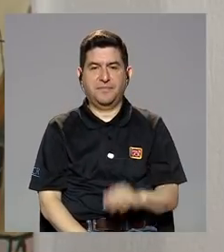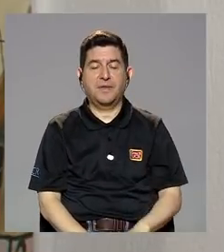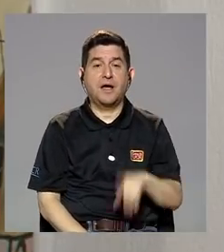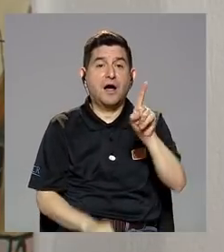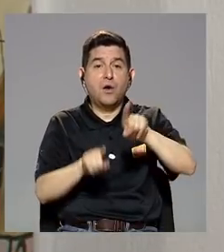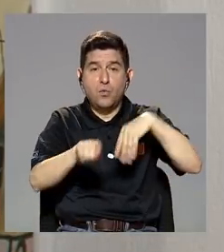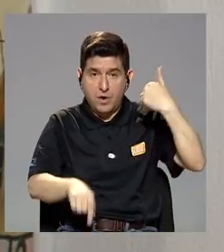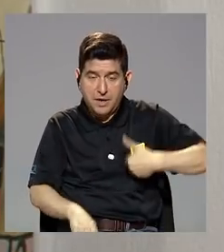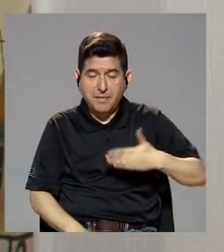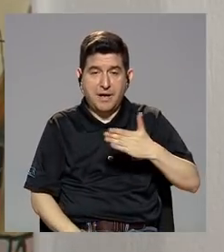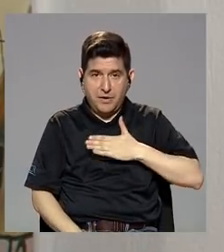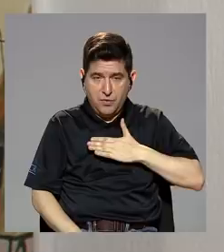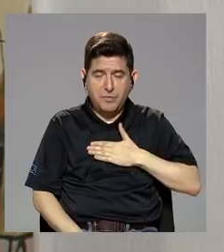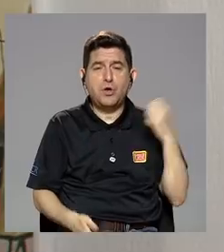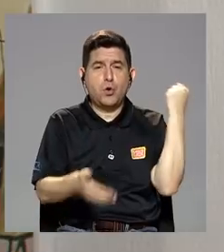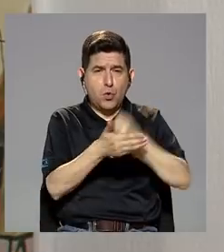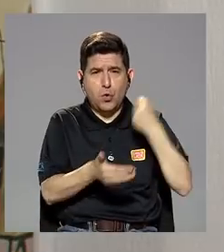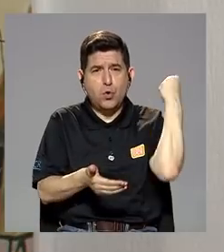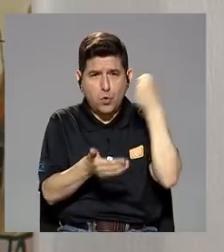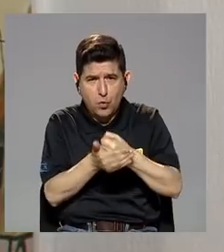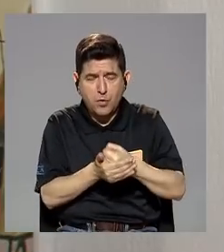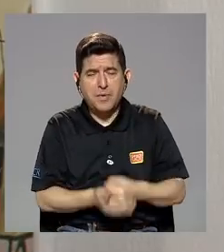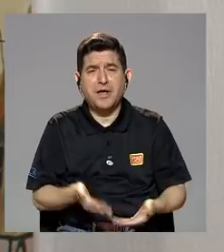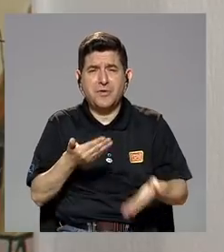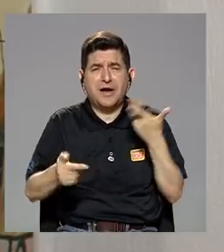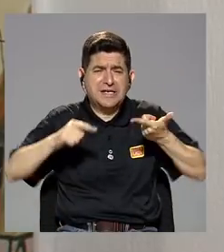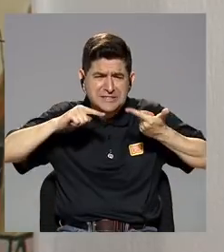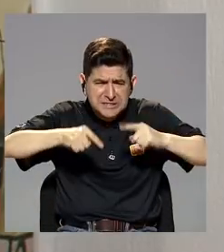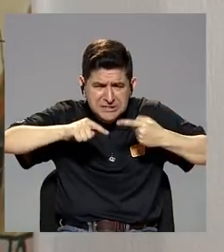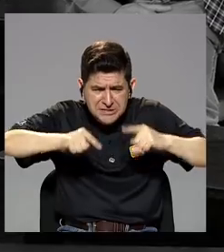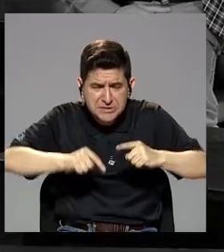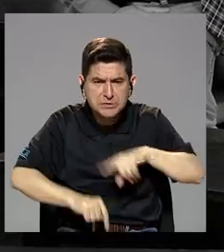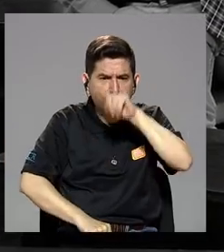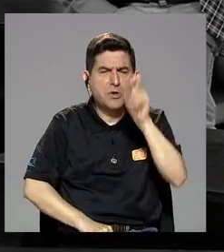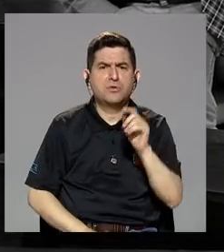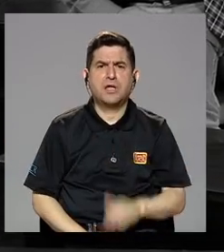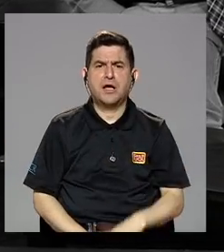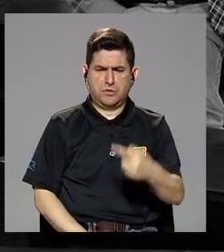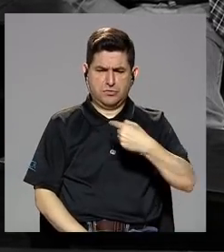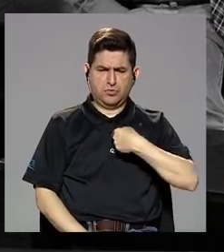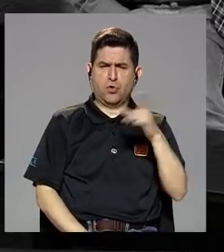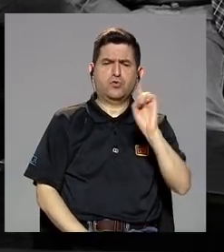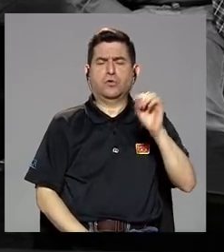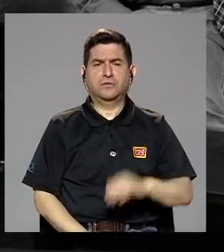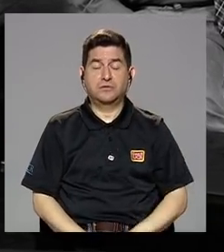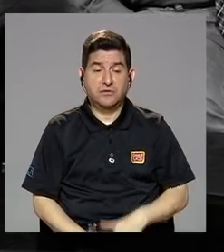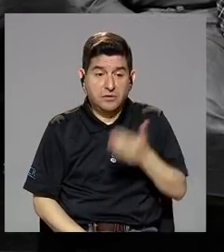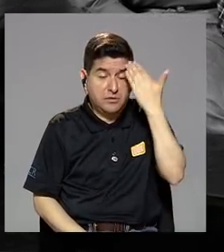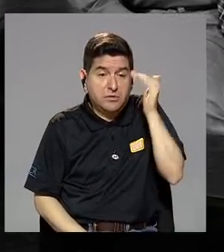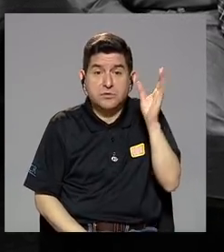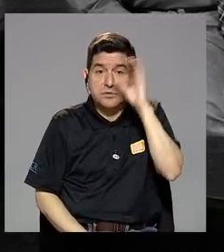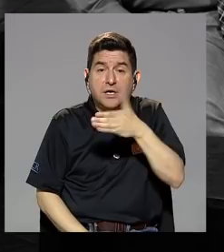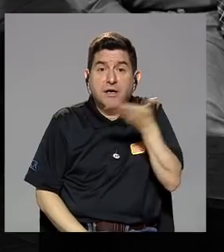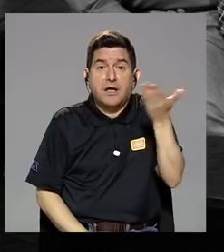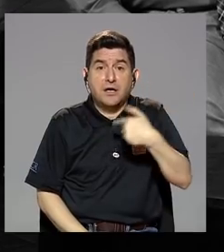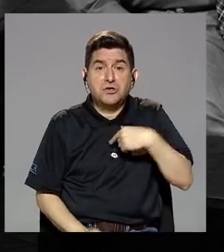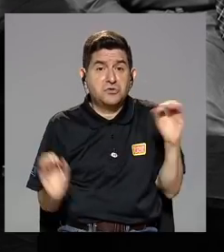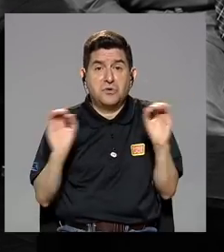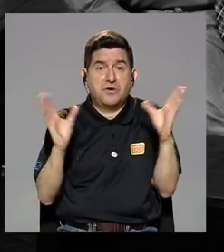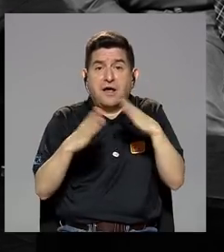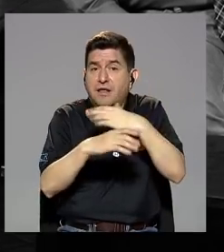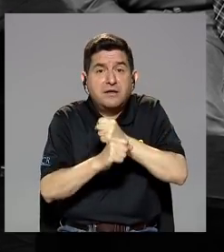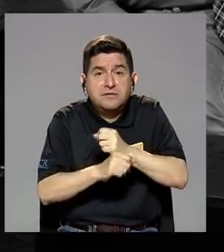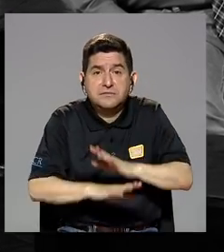un hermano mío lo lo golpearon casi lo torturaron para preguntarles dónde estaba yo no sé qué me andaban buscando yo no había hecho absolutamente